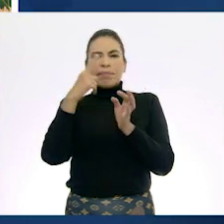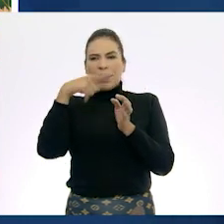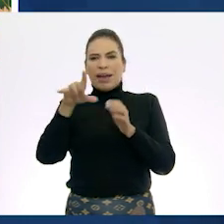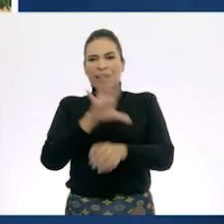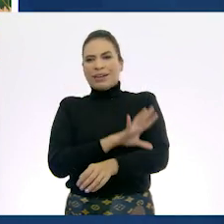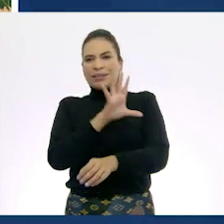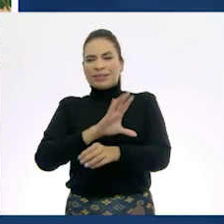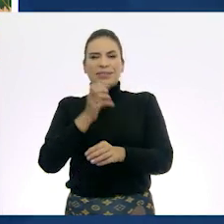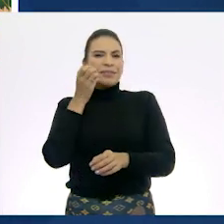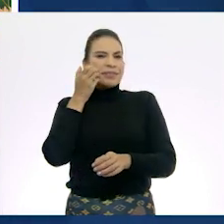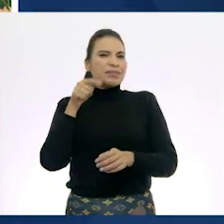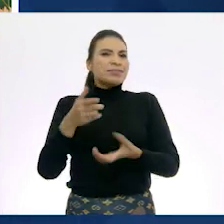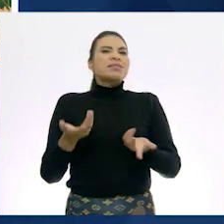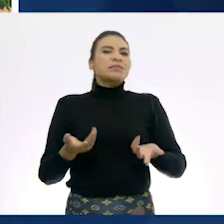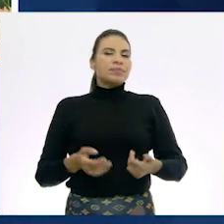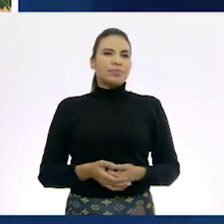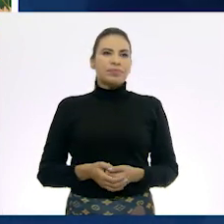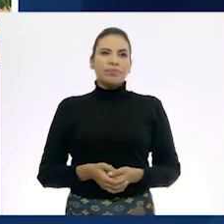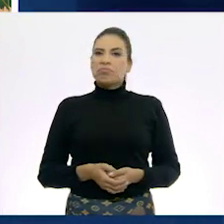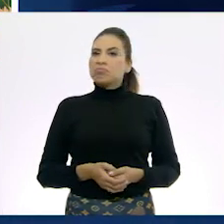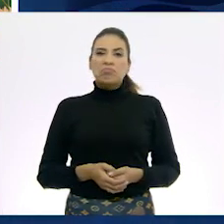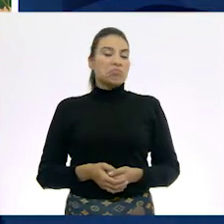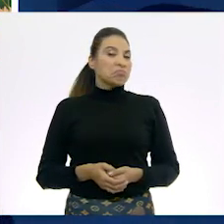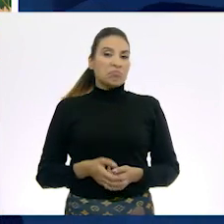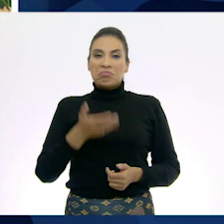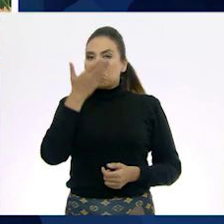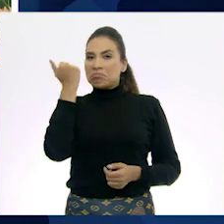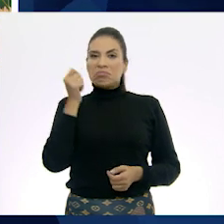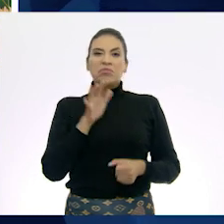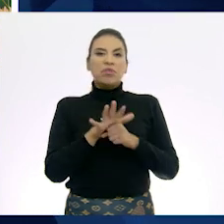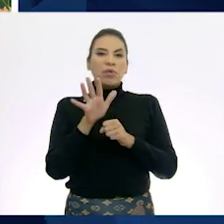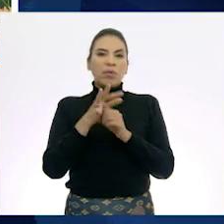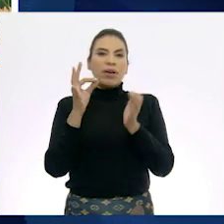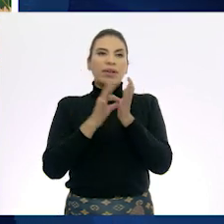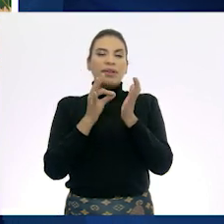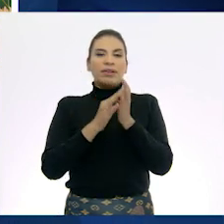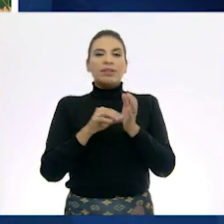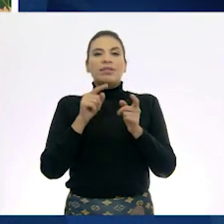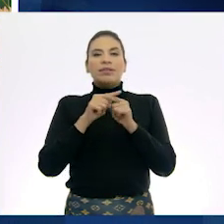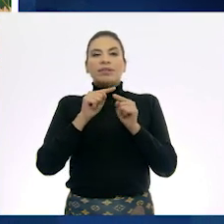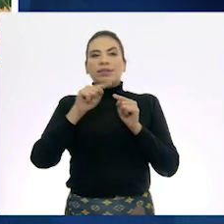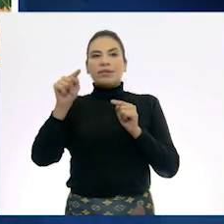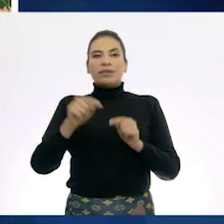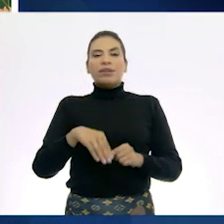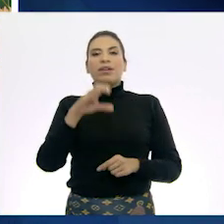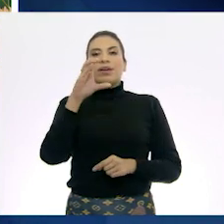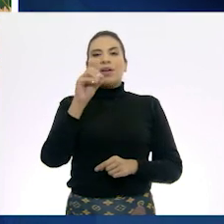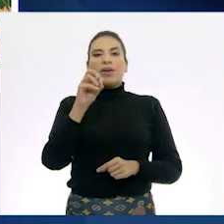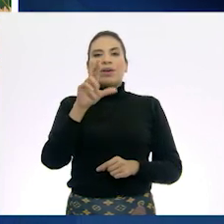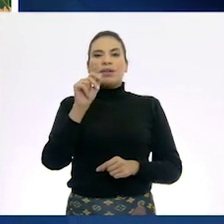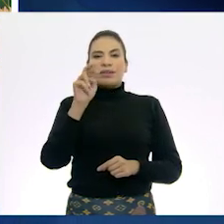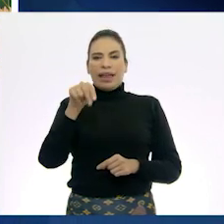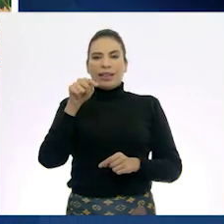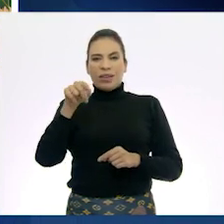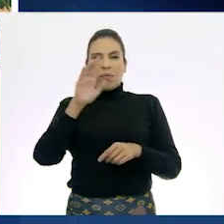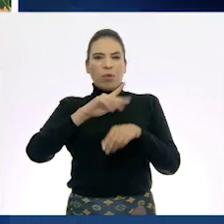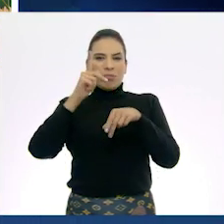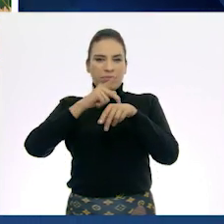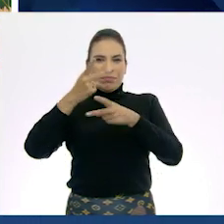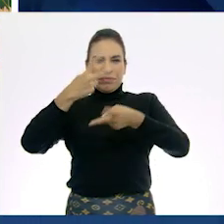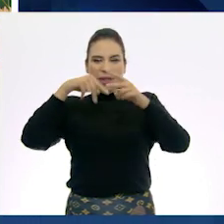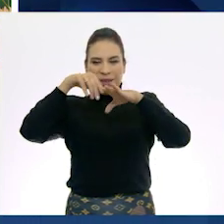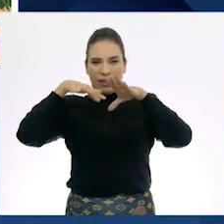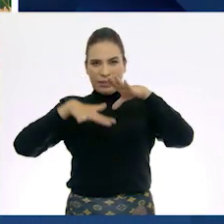aparatos electrónicos? No, la verdad no. Se llama coltán. Es un mineral que se va a extraer